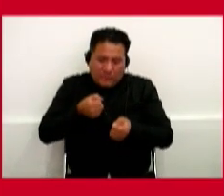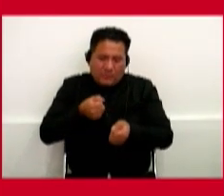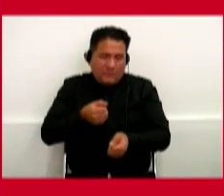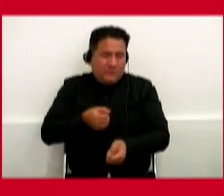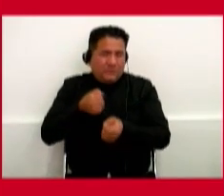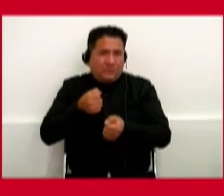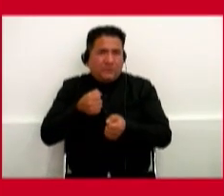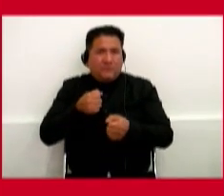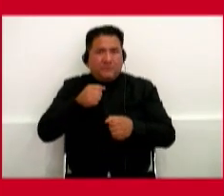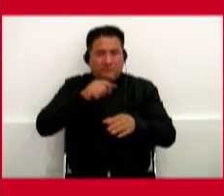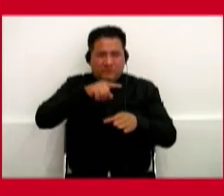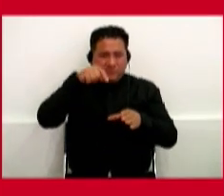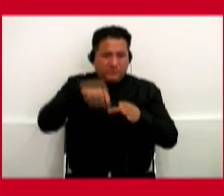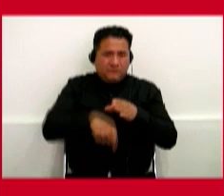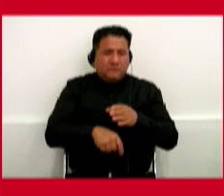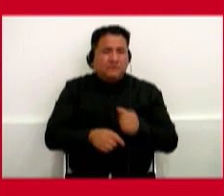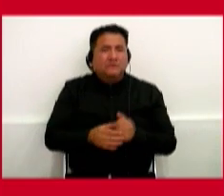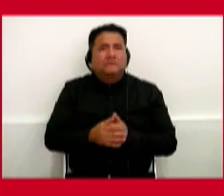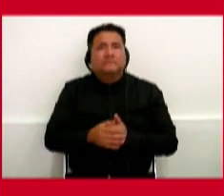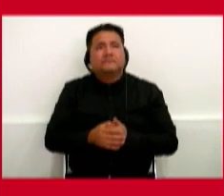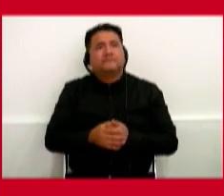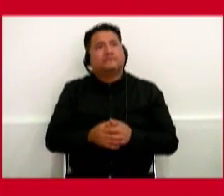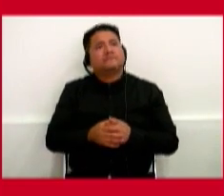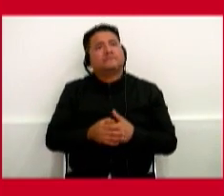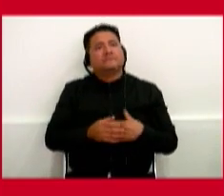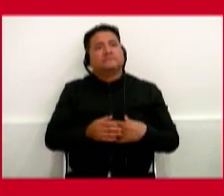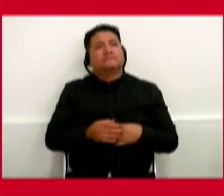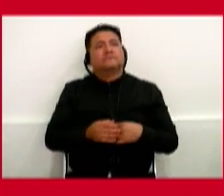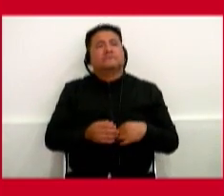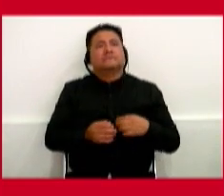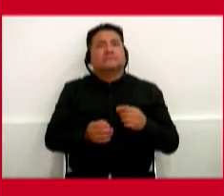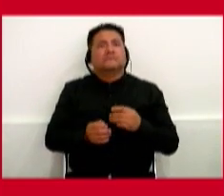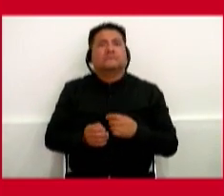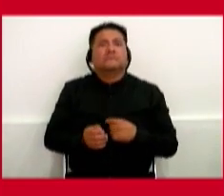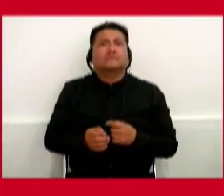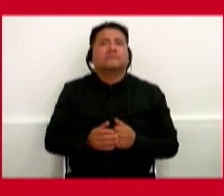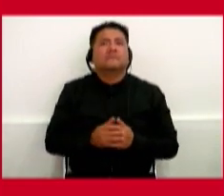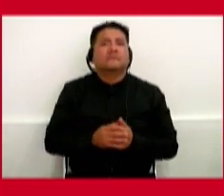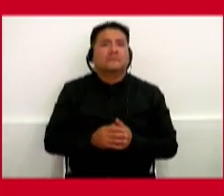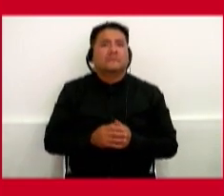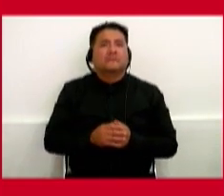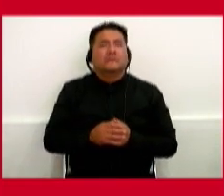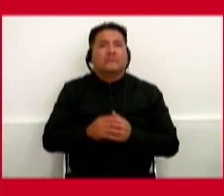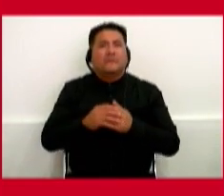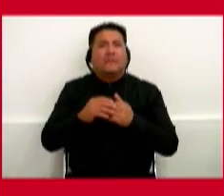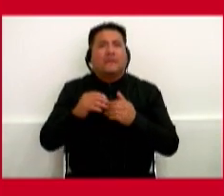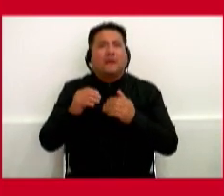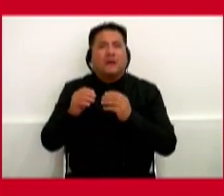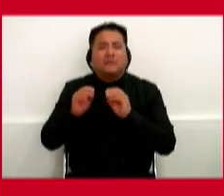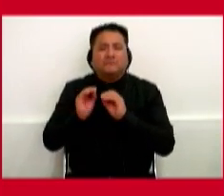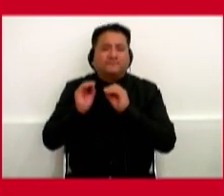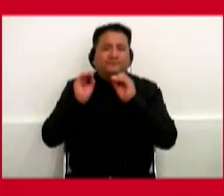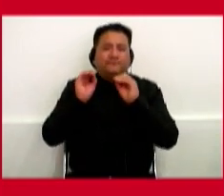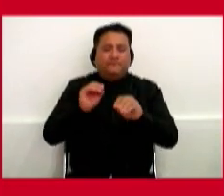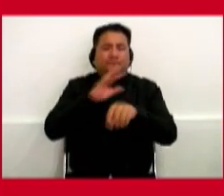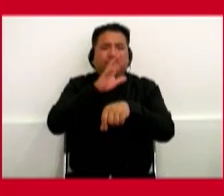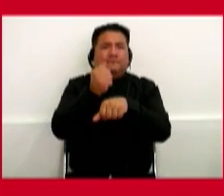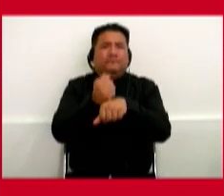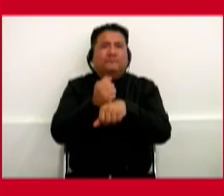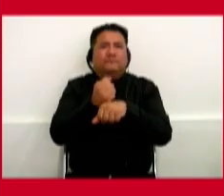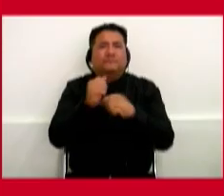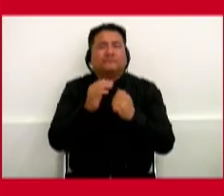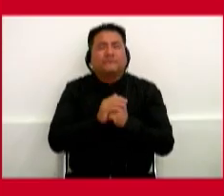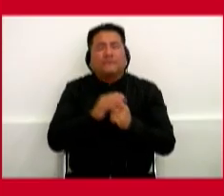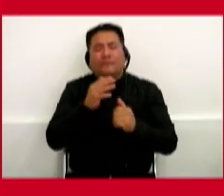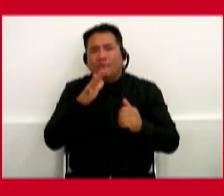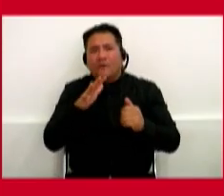sobreexcavación. Y el tercer reto, que el más importante, fue establecer un nuevo estándar técnico de perforación voladura de 28